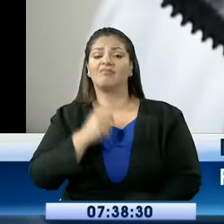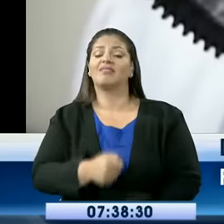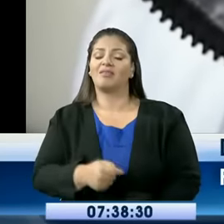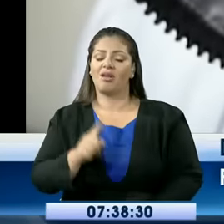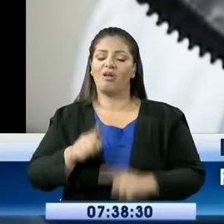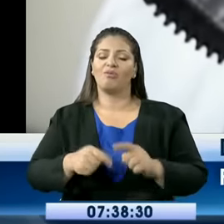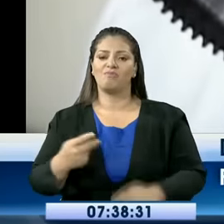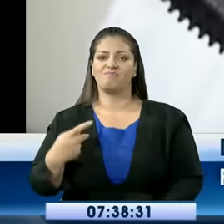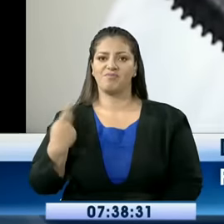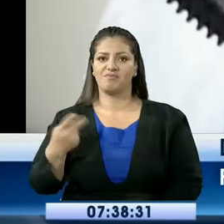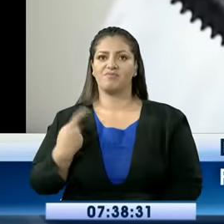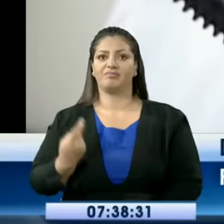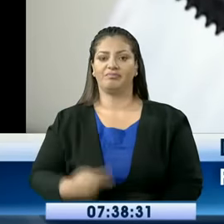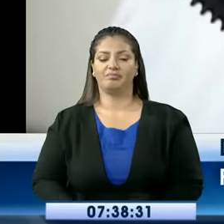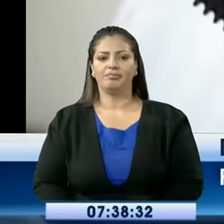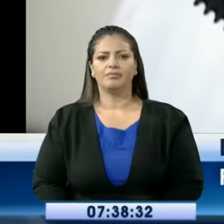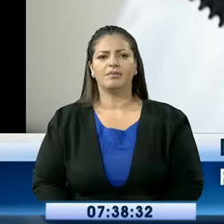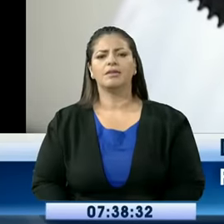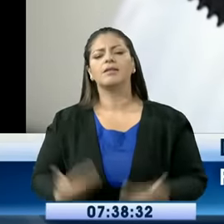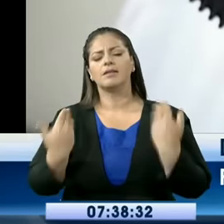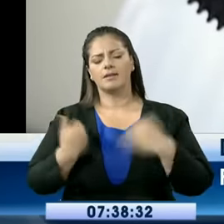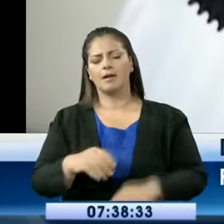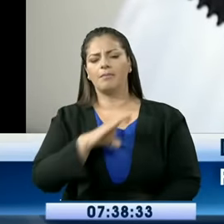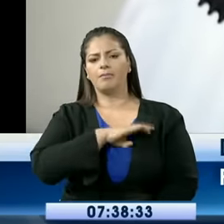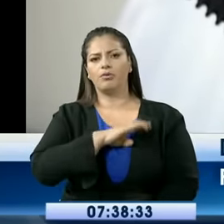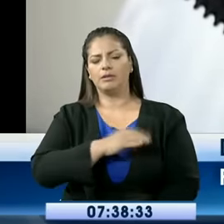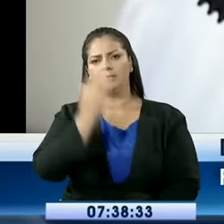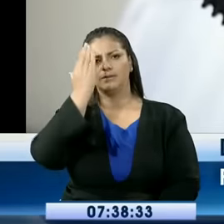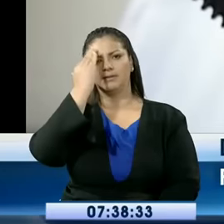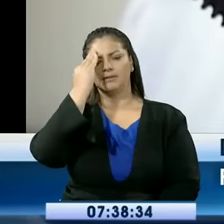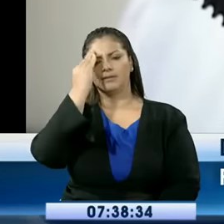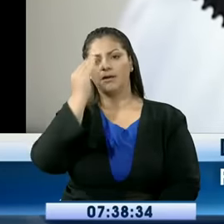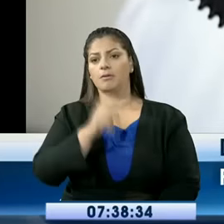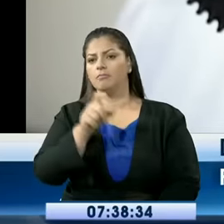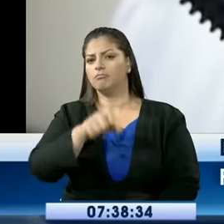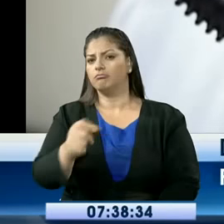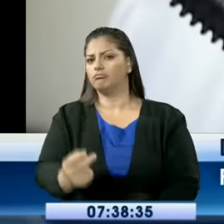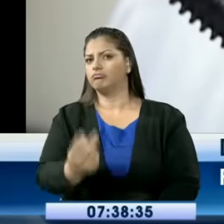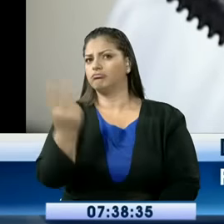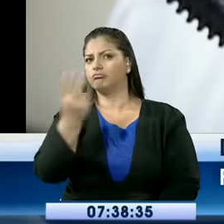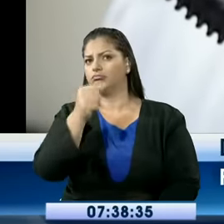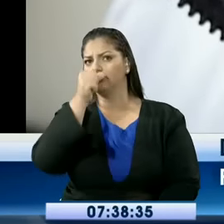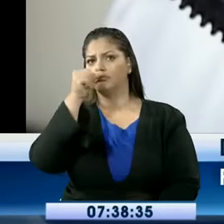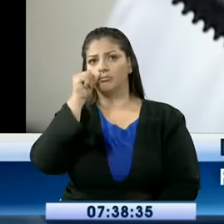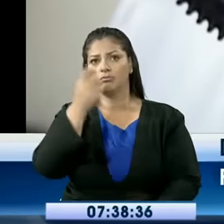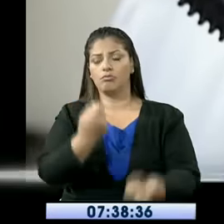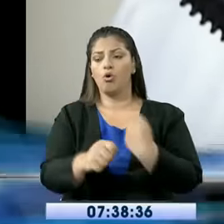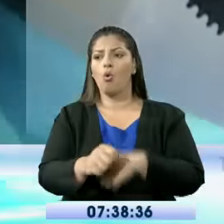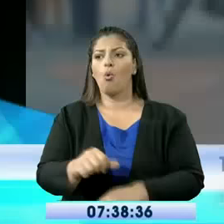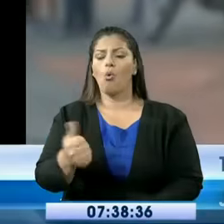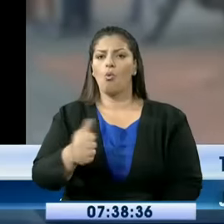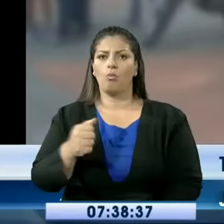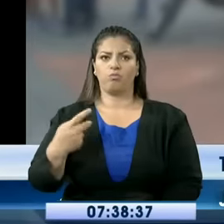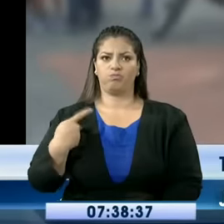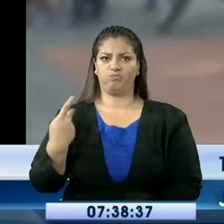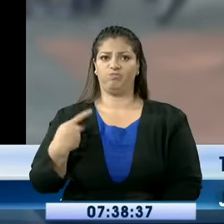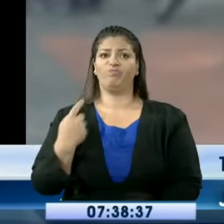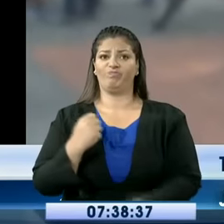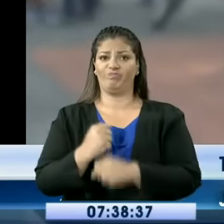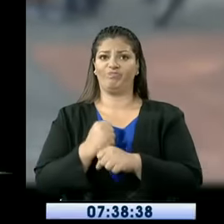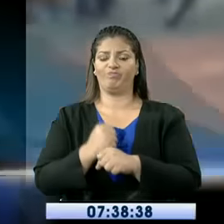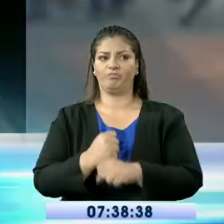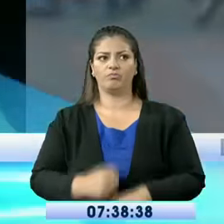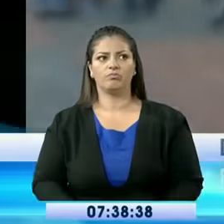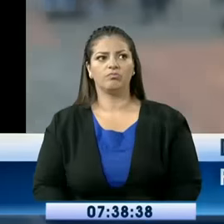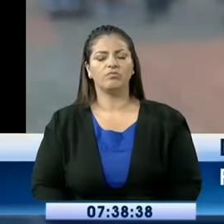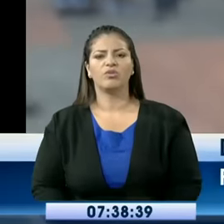Alertaron a la policía sobre estas anomalías, con las cuales se causaba inseguridad a todas las personas. Pretenden que el centro